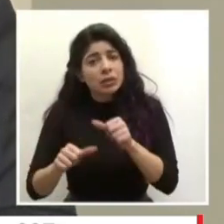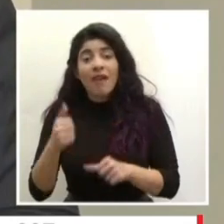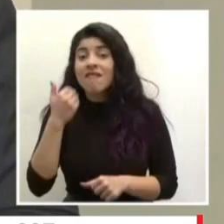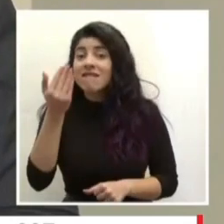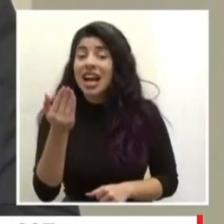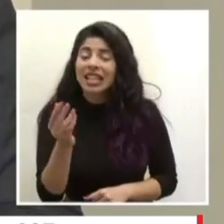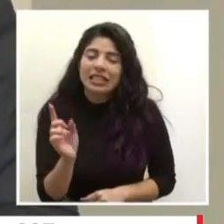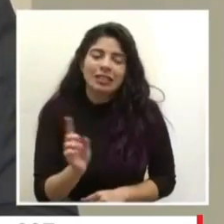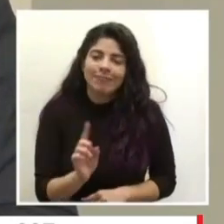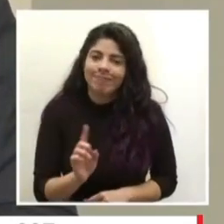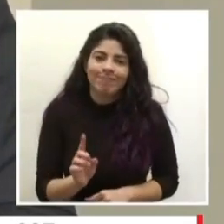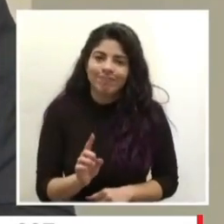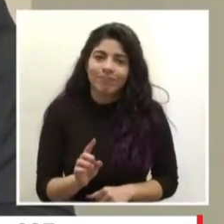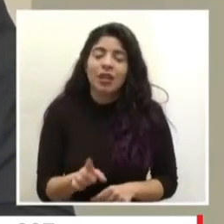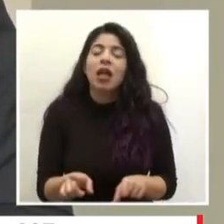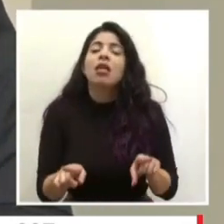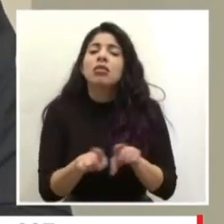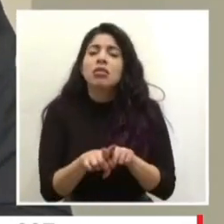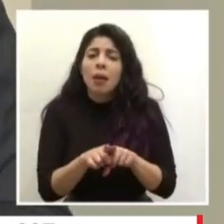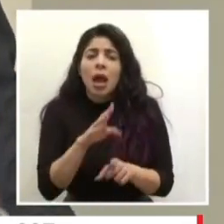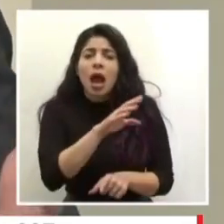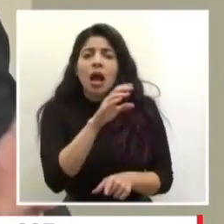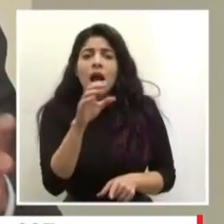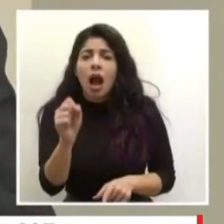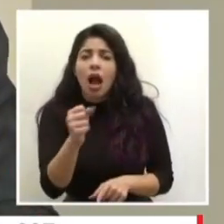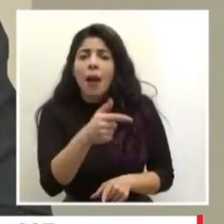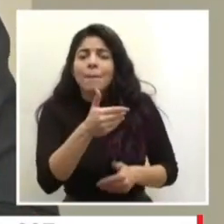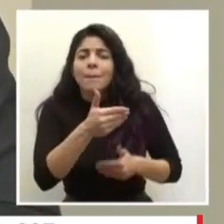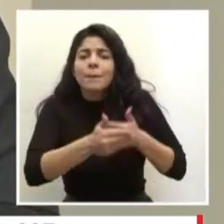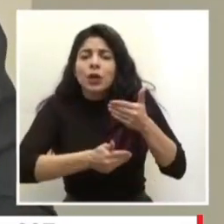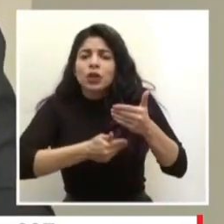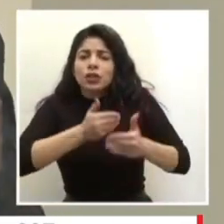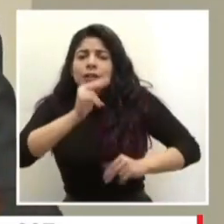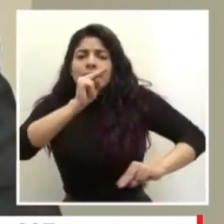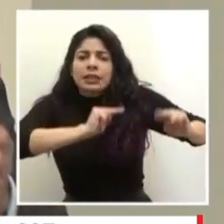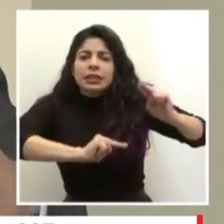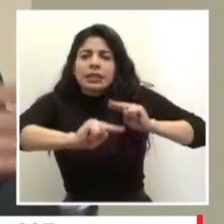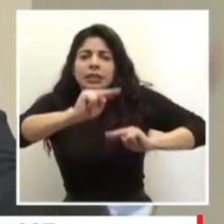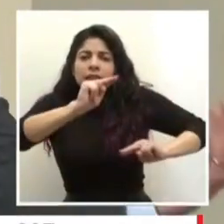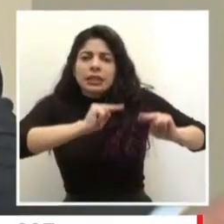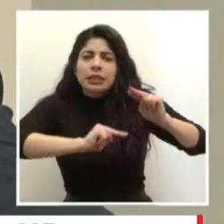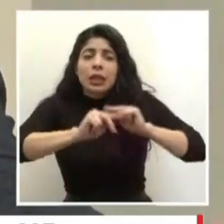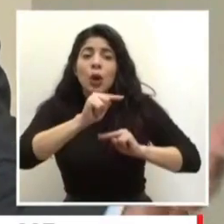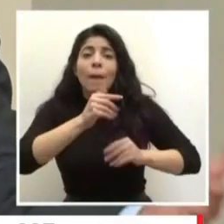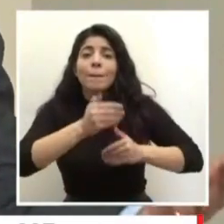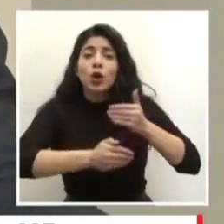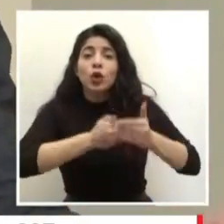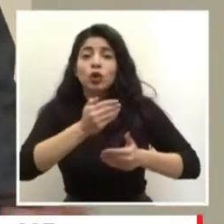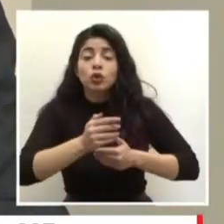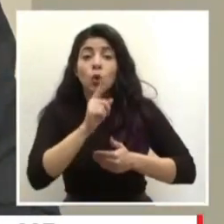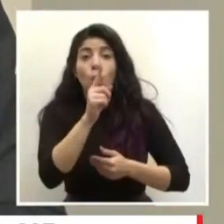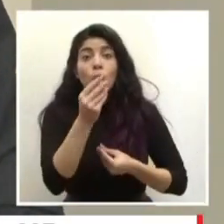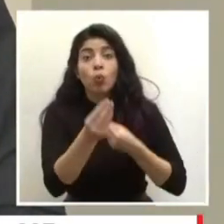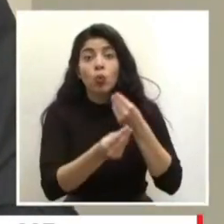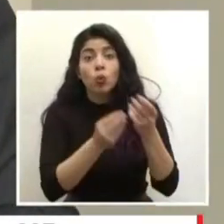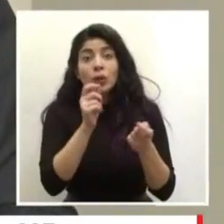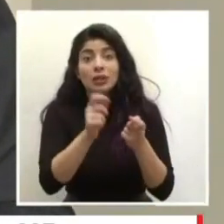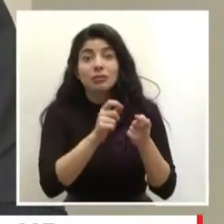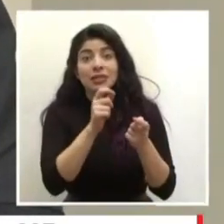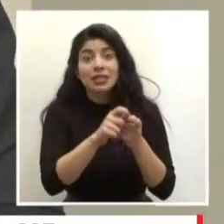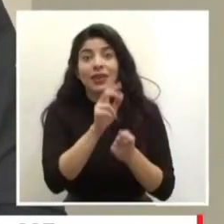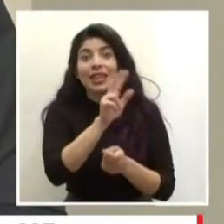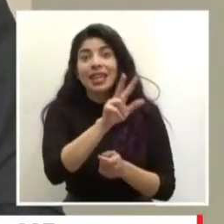es. También tenemos con la caja en el proceso de negociación que llevamos, proceso del cual un producto específico no solo fueron los